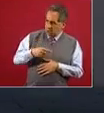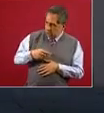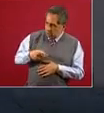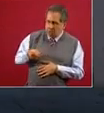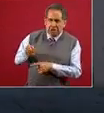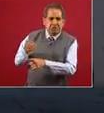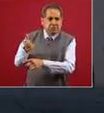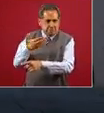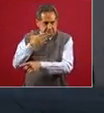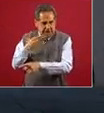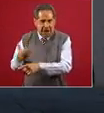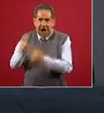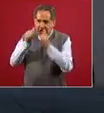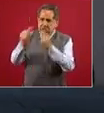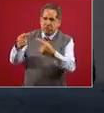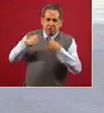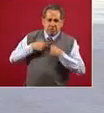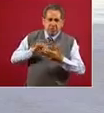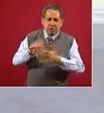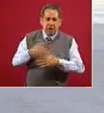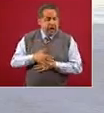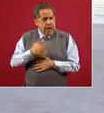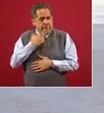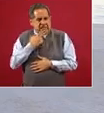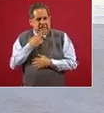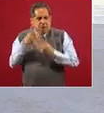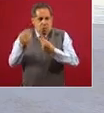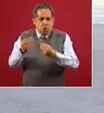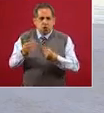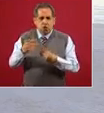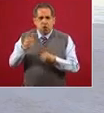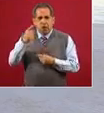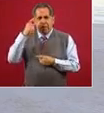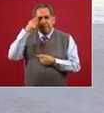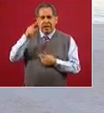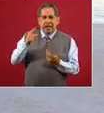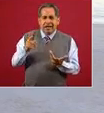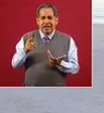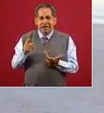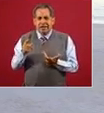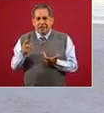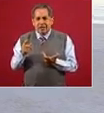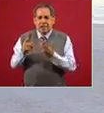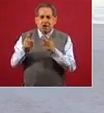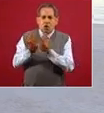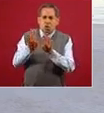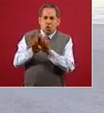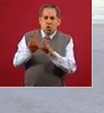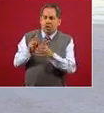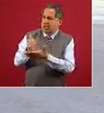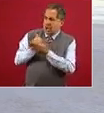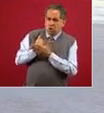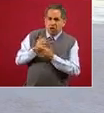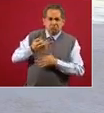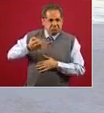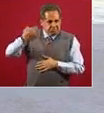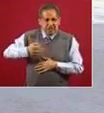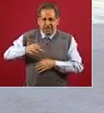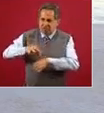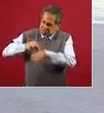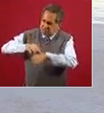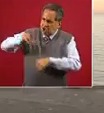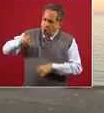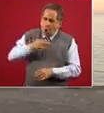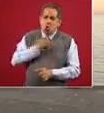bien, pues me sirve mucho, pero es más el tema de que nos está ayudando, pues de que sí lo está haciendo, de que sí lo